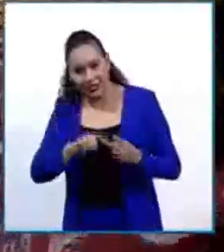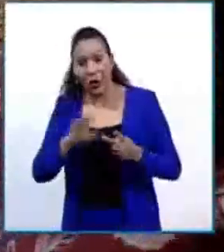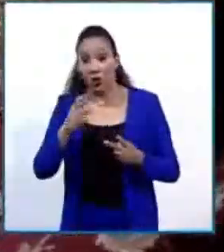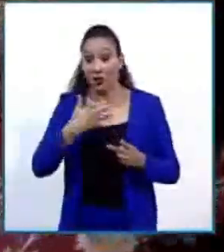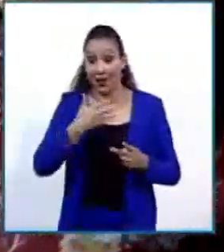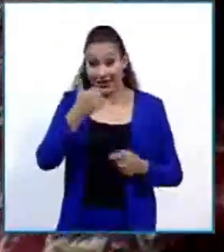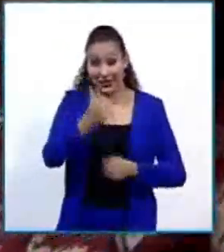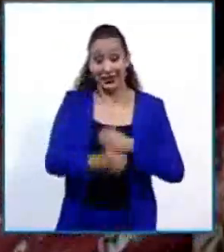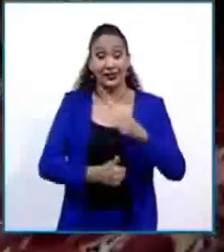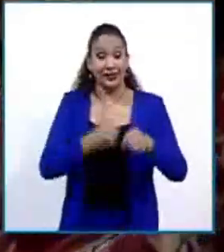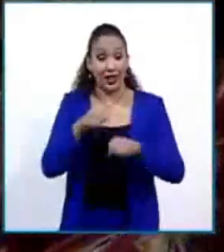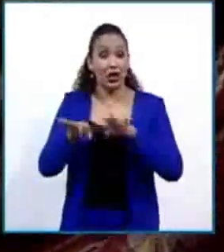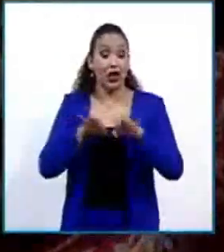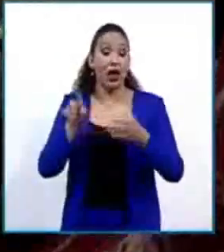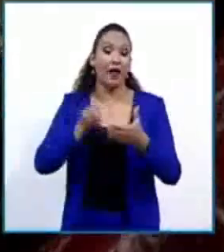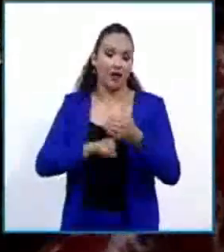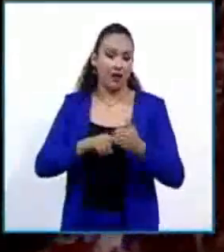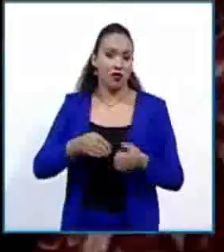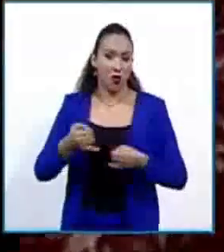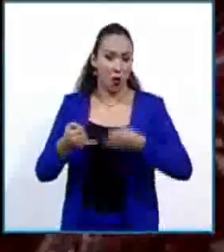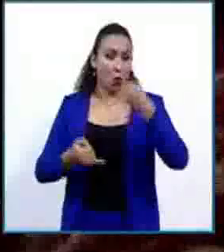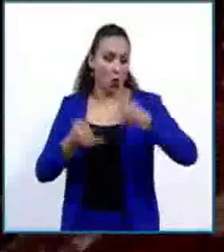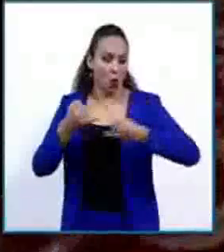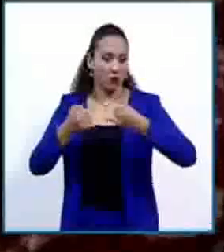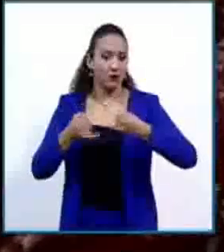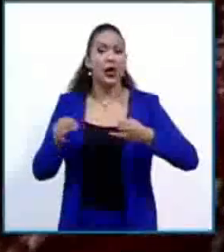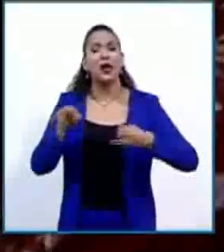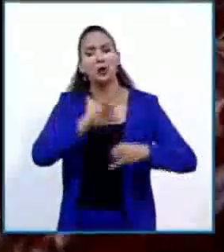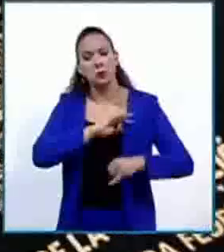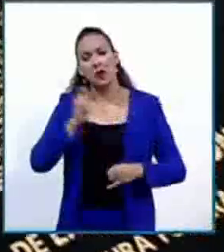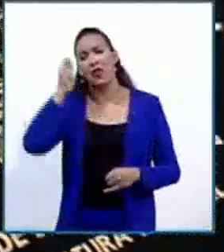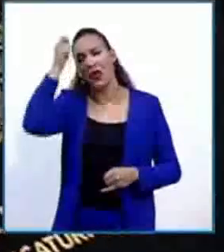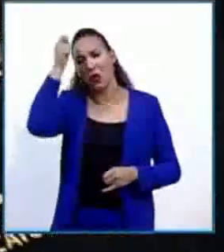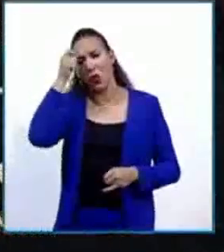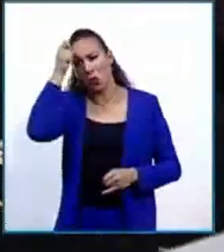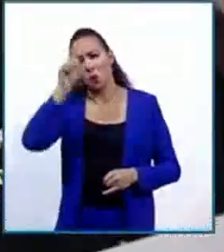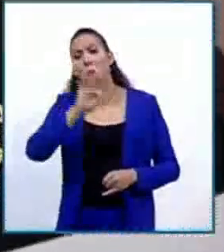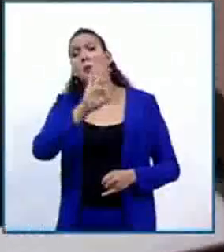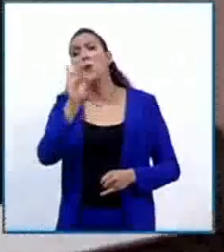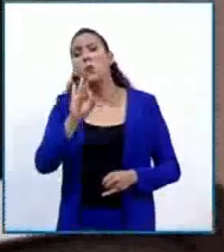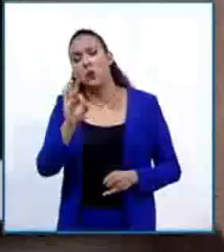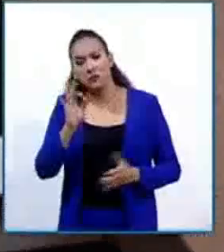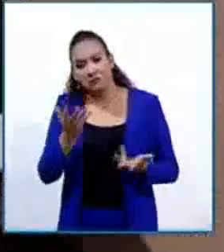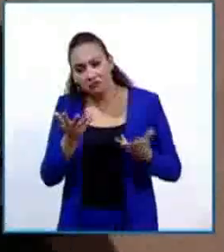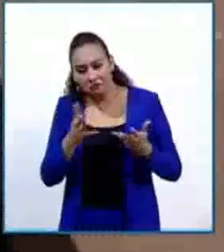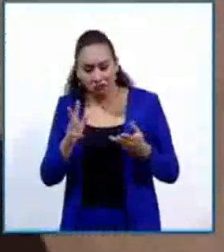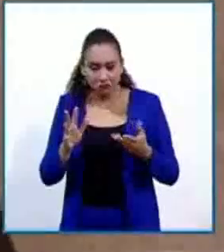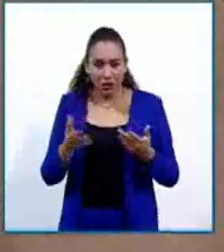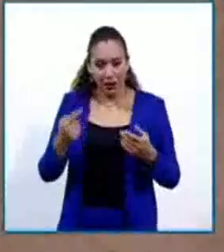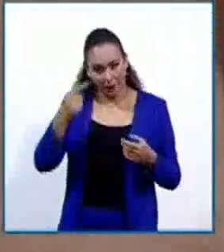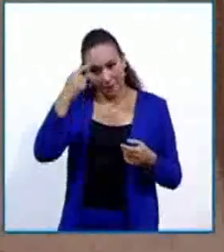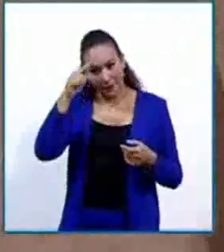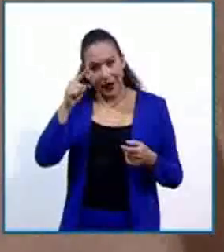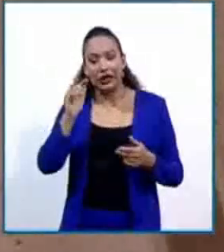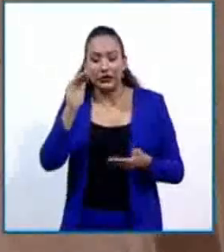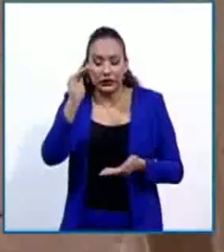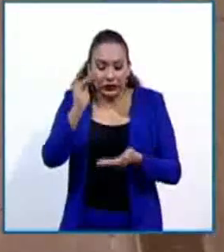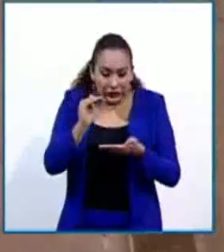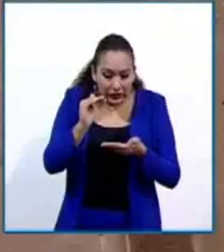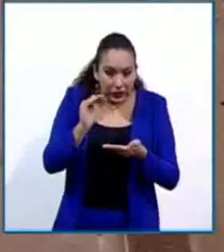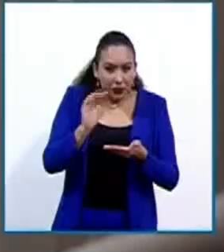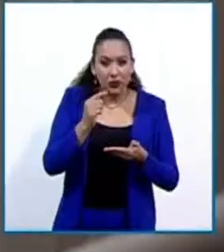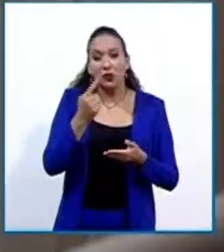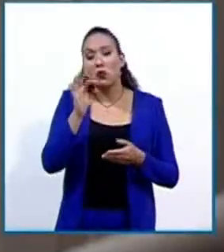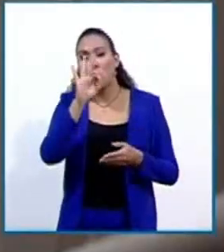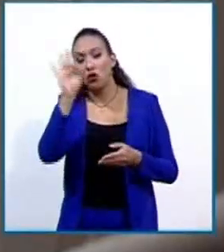años ejerciendo funciones de juzgadores, podrán jubilarse con un porcentaje de pensión complementaria que disminuirá en un punto